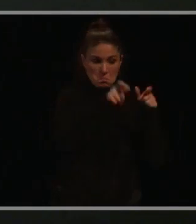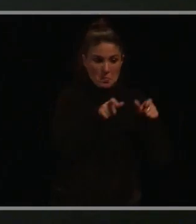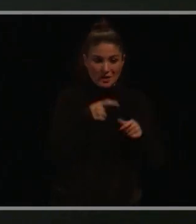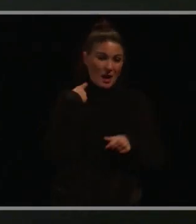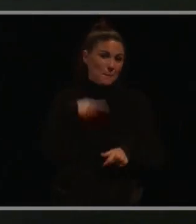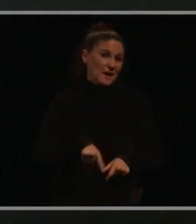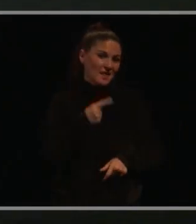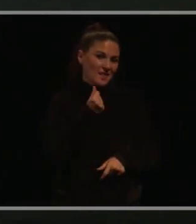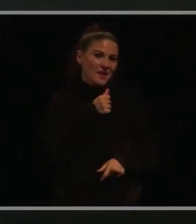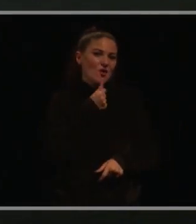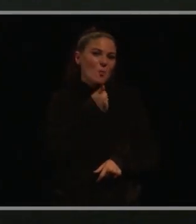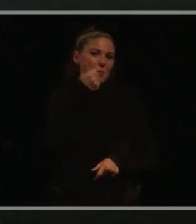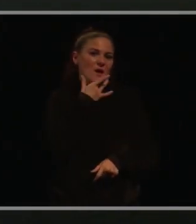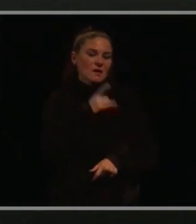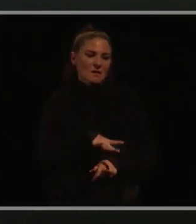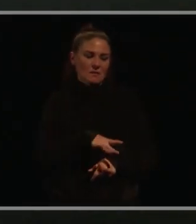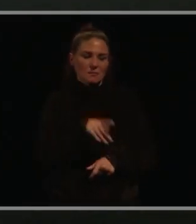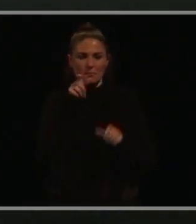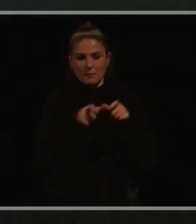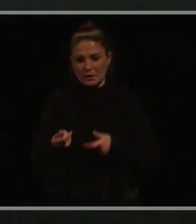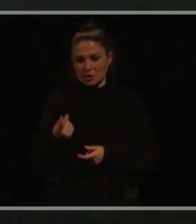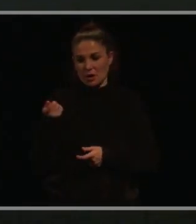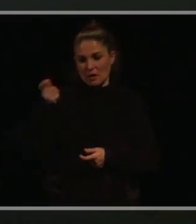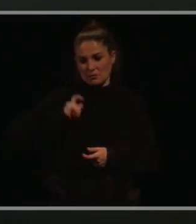perdido son aquellos que menos ingresos tienen.